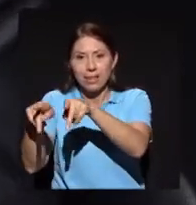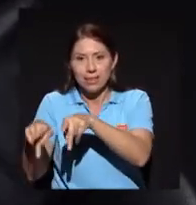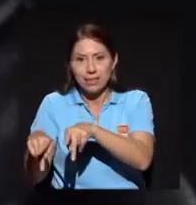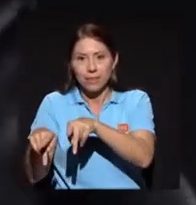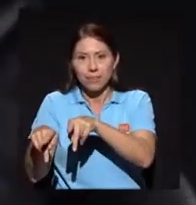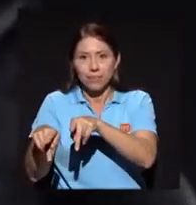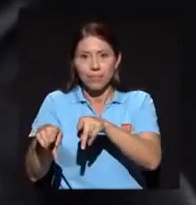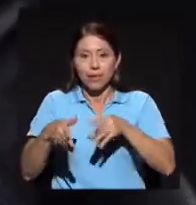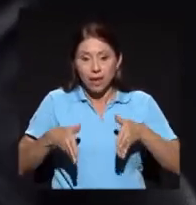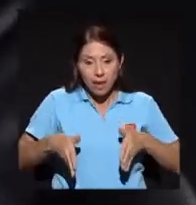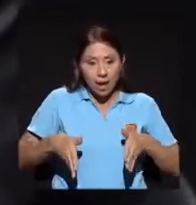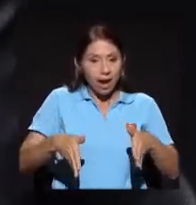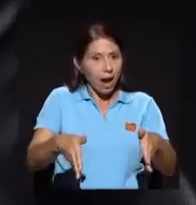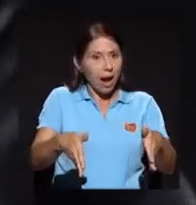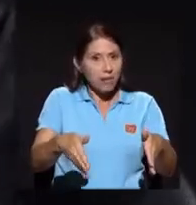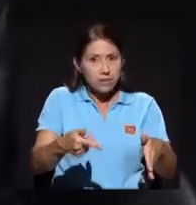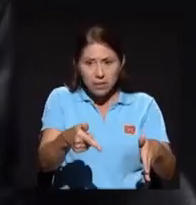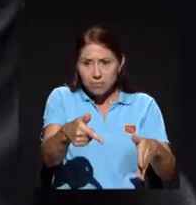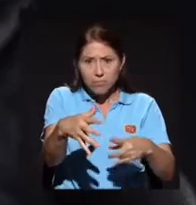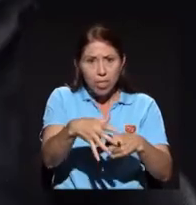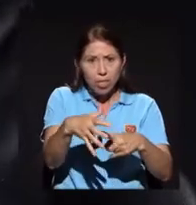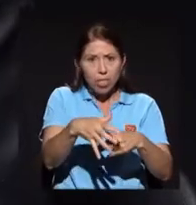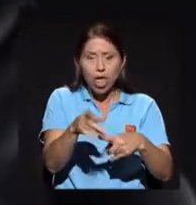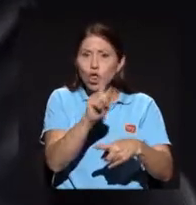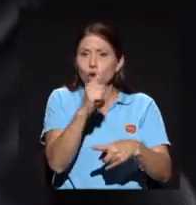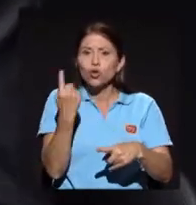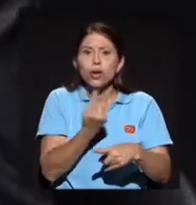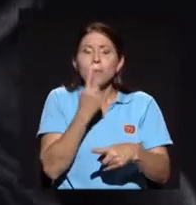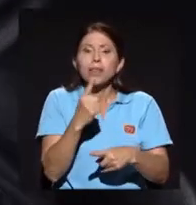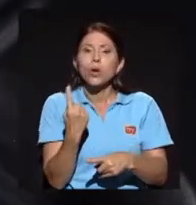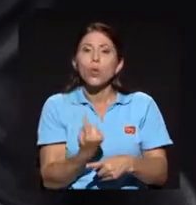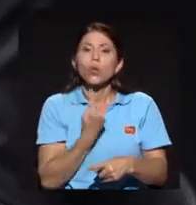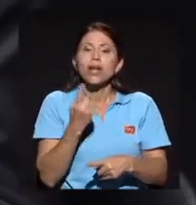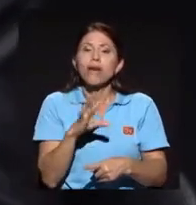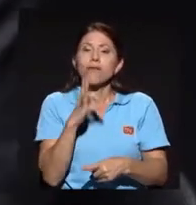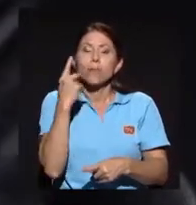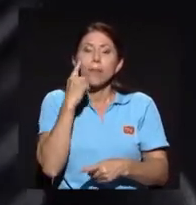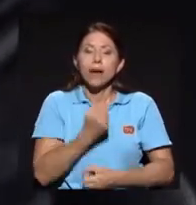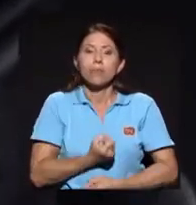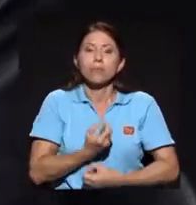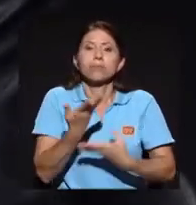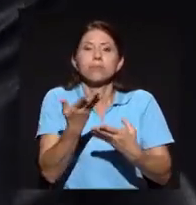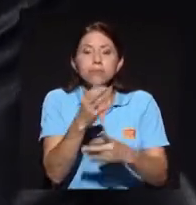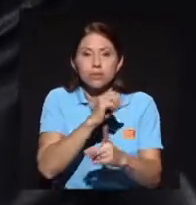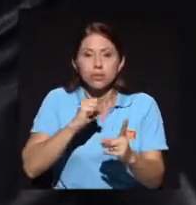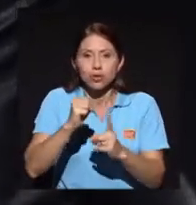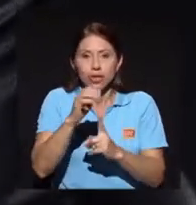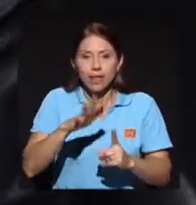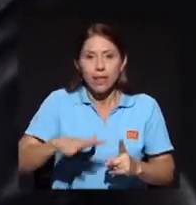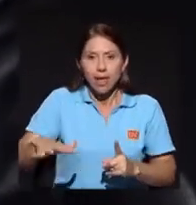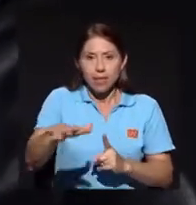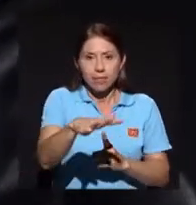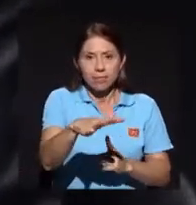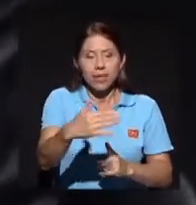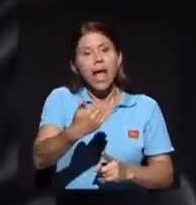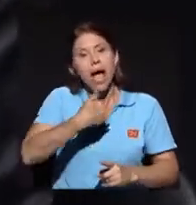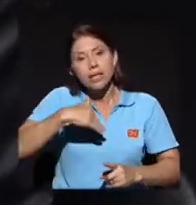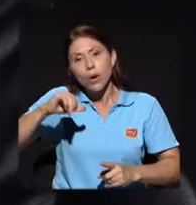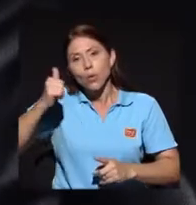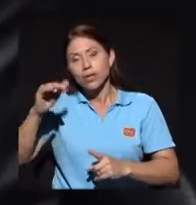expresión de participación directa de la sociedad sino que haya formas además de por ejemplo